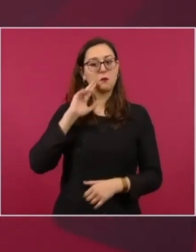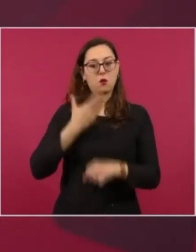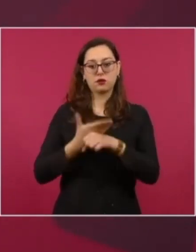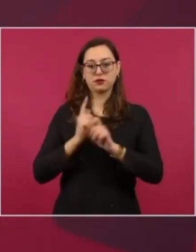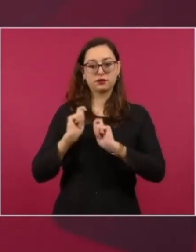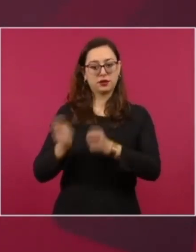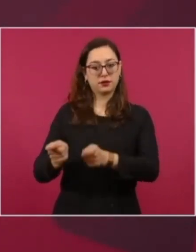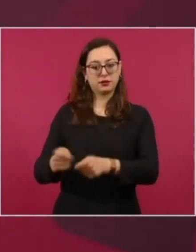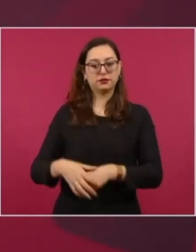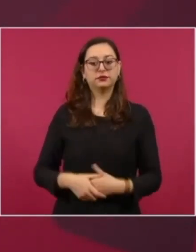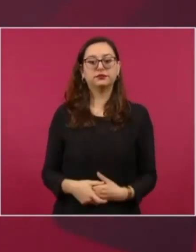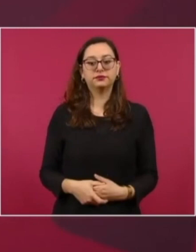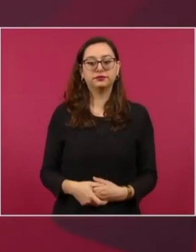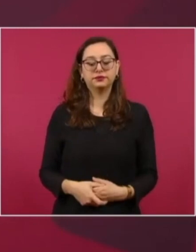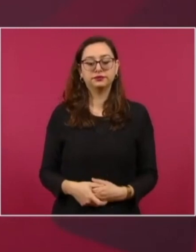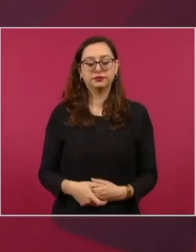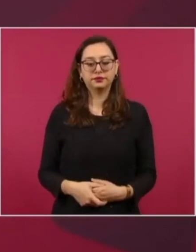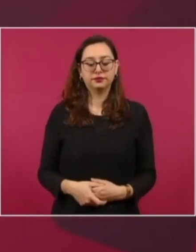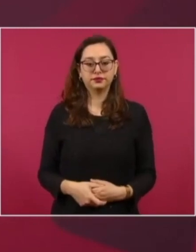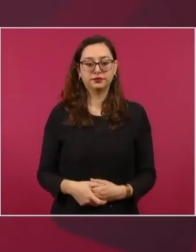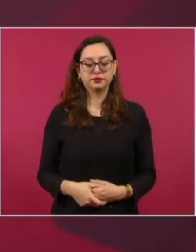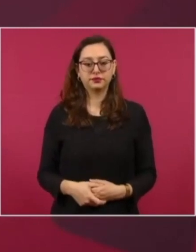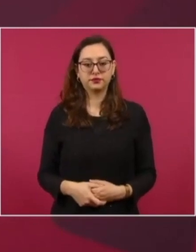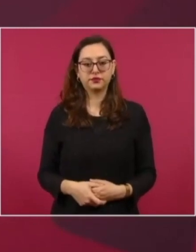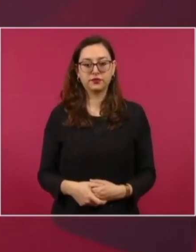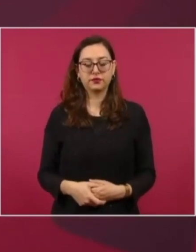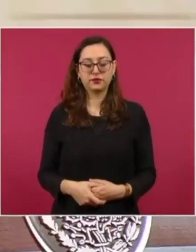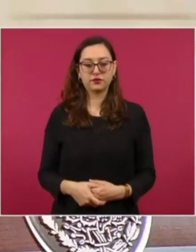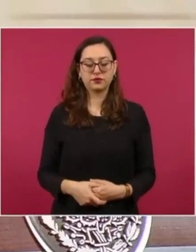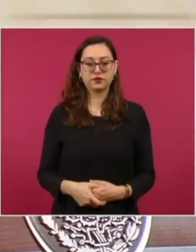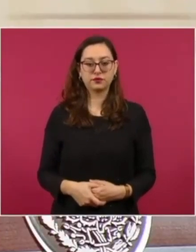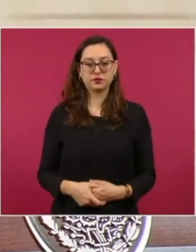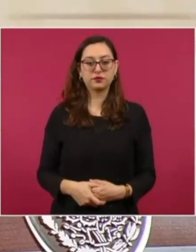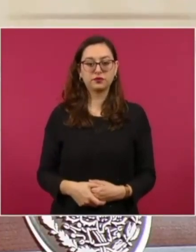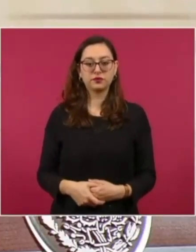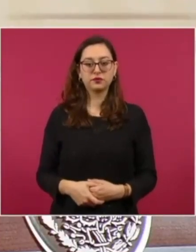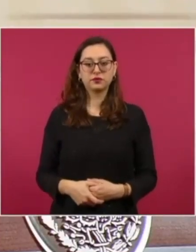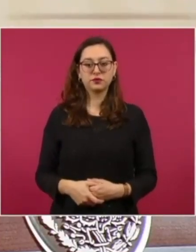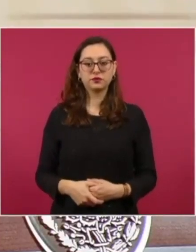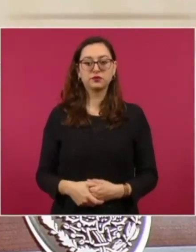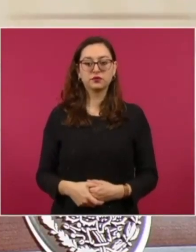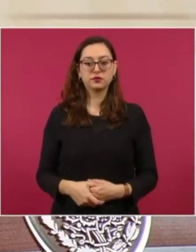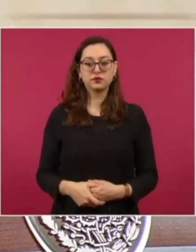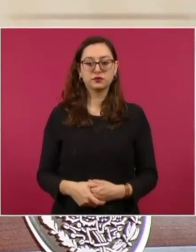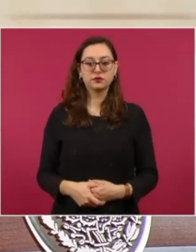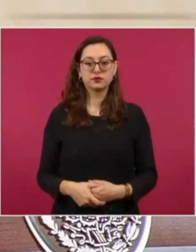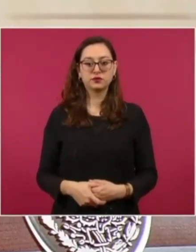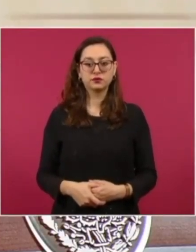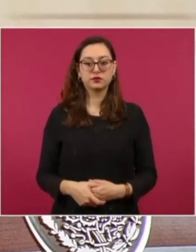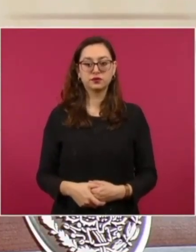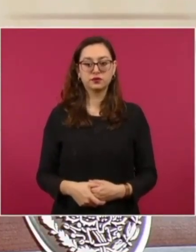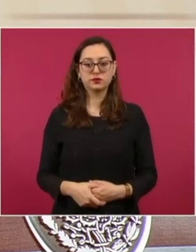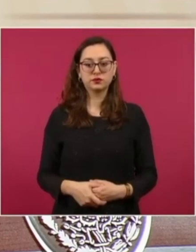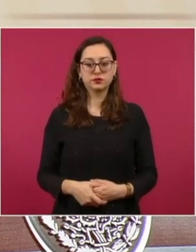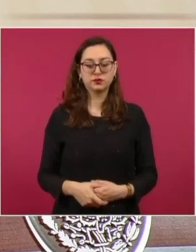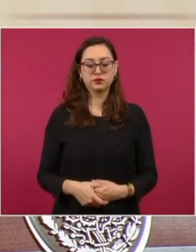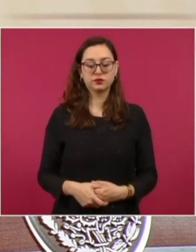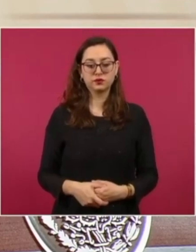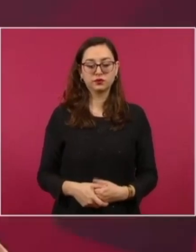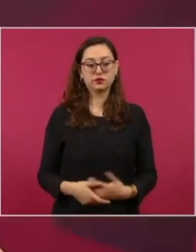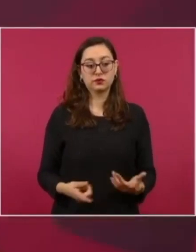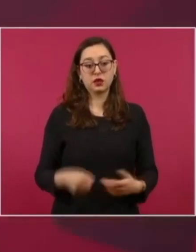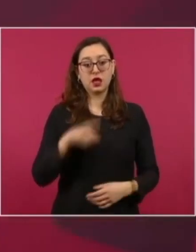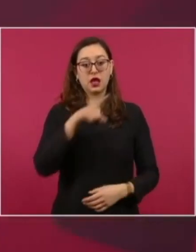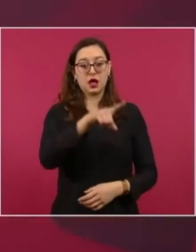el Chapo Guzmán, para que su cliente, quien enfrenta esta cadena perpetua en Estados Unidos, pueda regresar a México. López Obrador